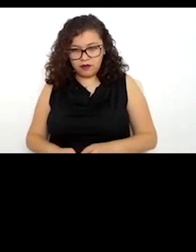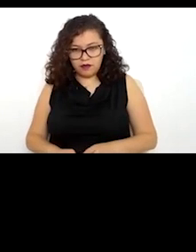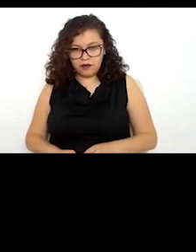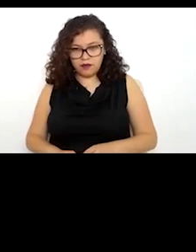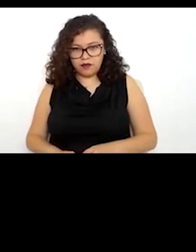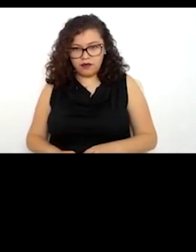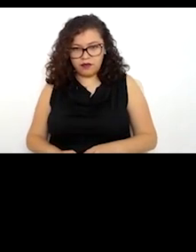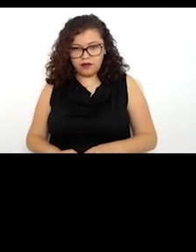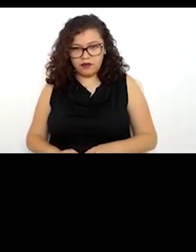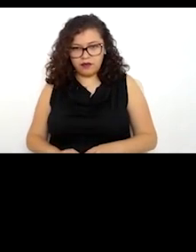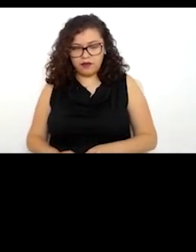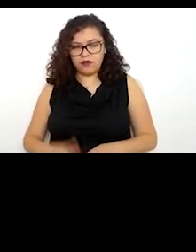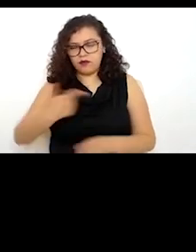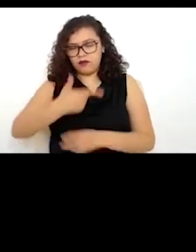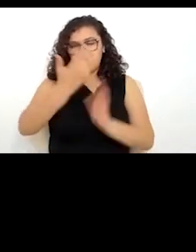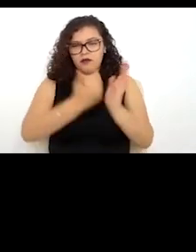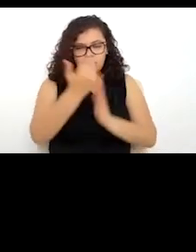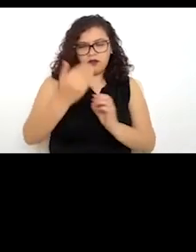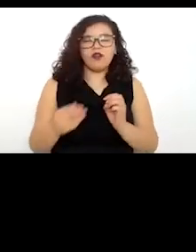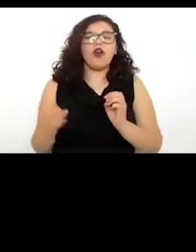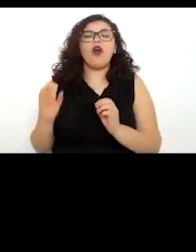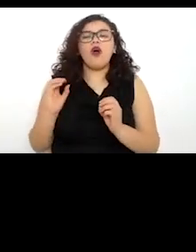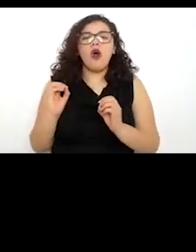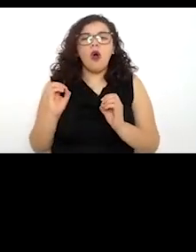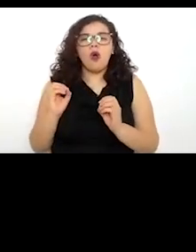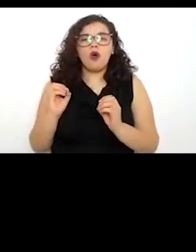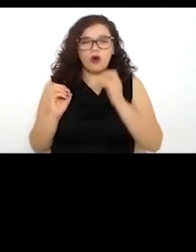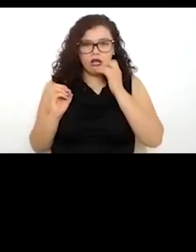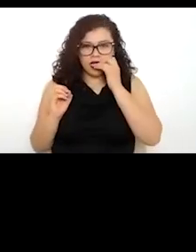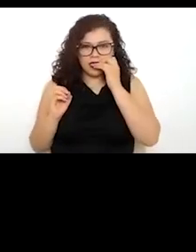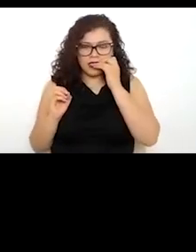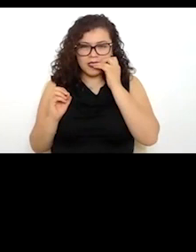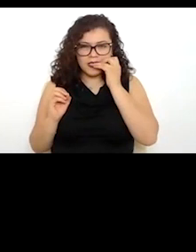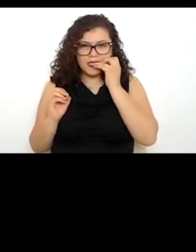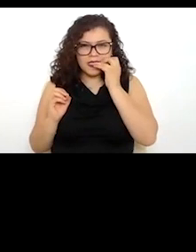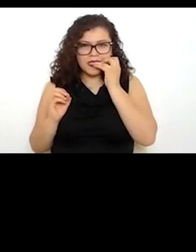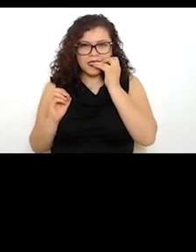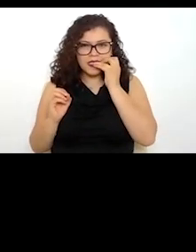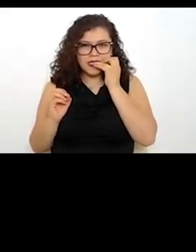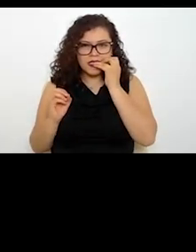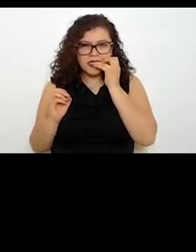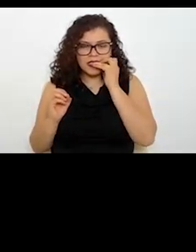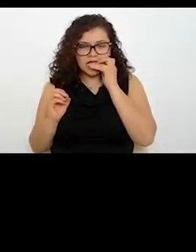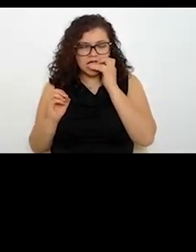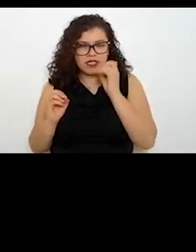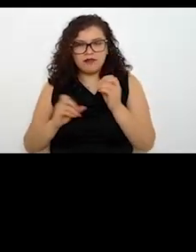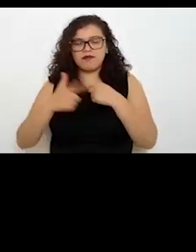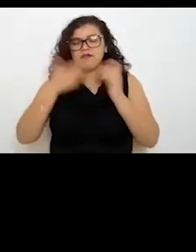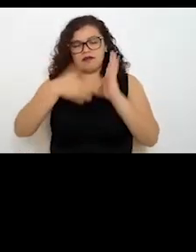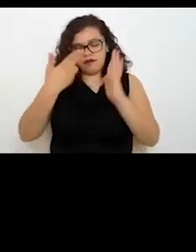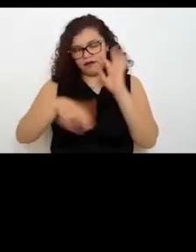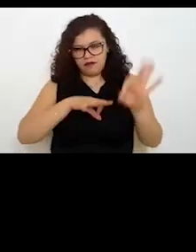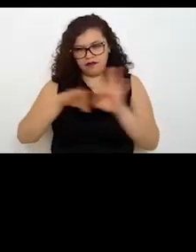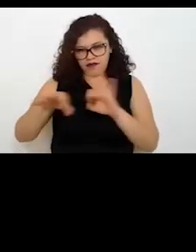en exceso o a lo mejor porque se haya roto debido a la negligencia alguna herramienta de trabajo, son